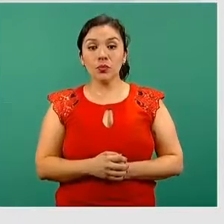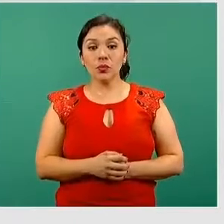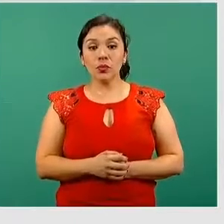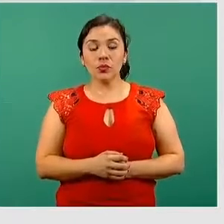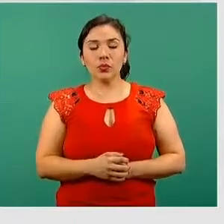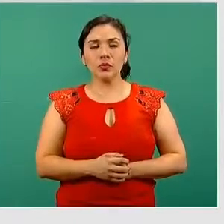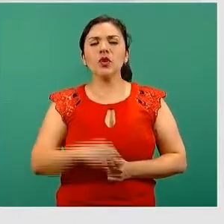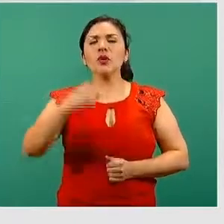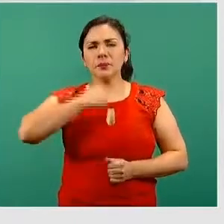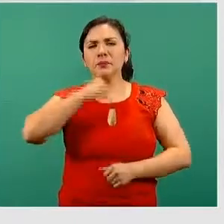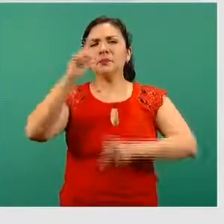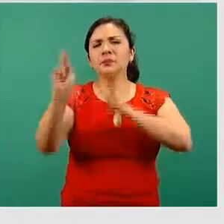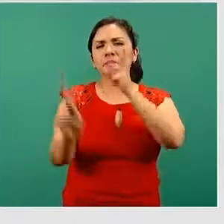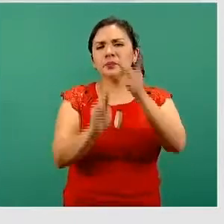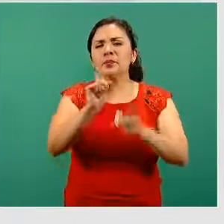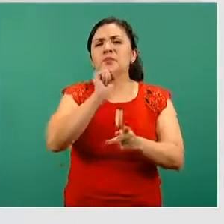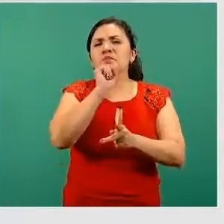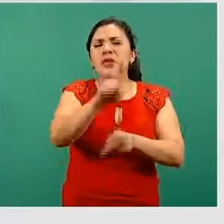con referencia